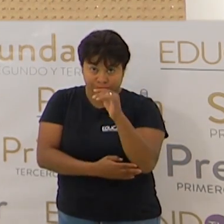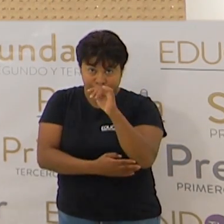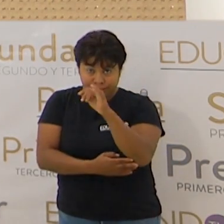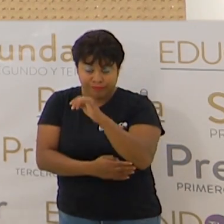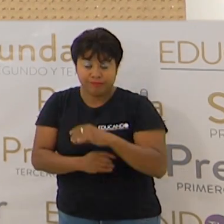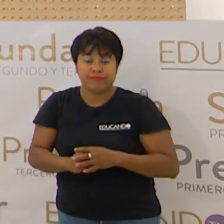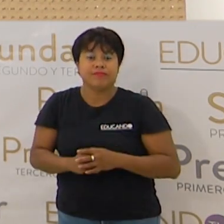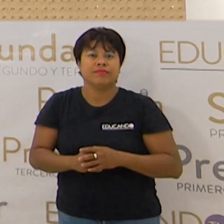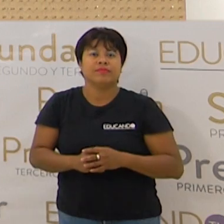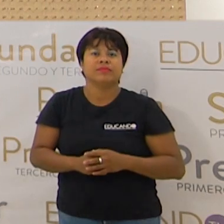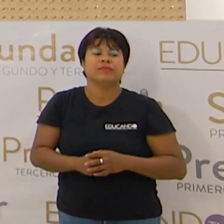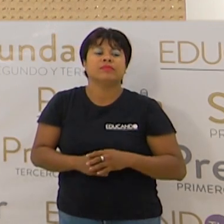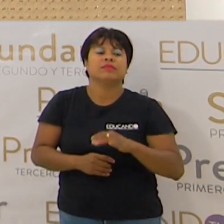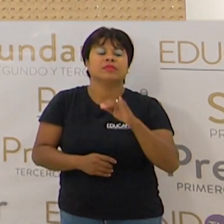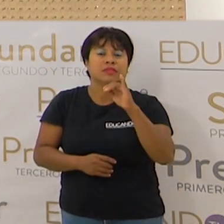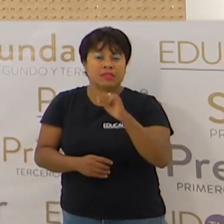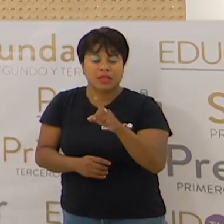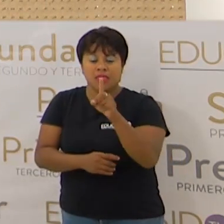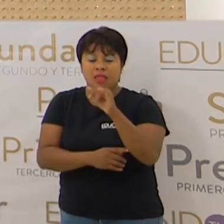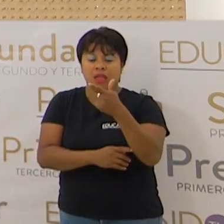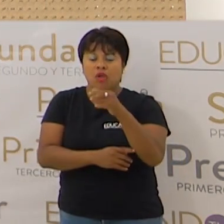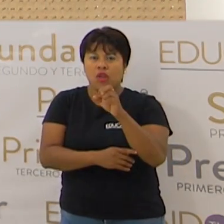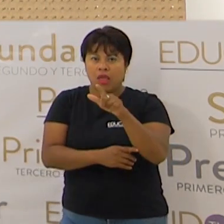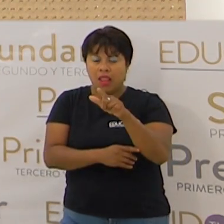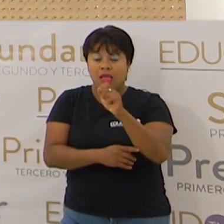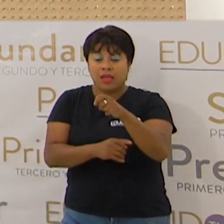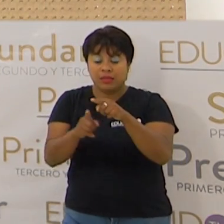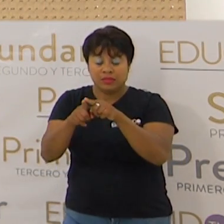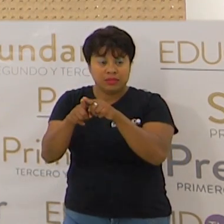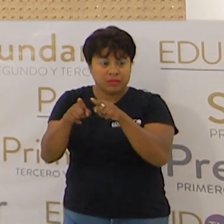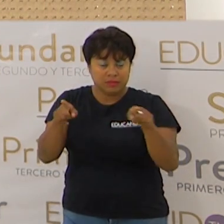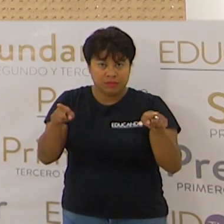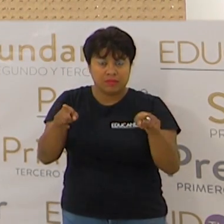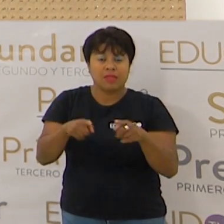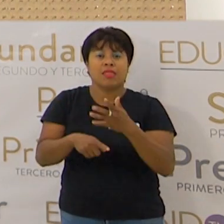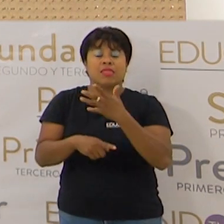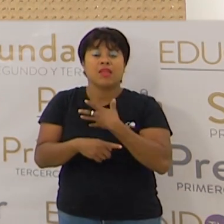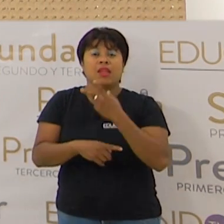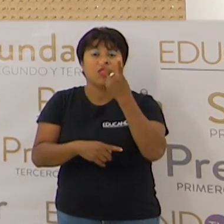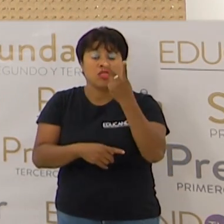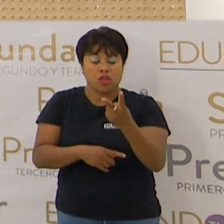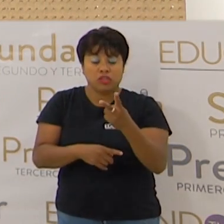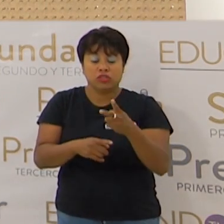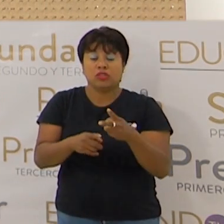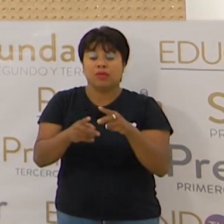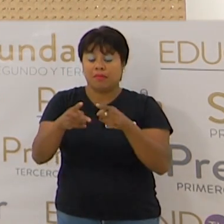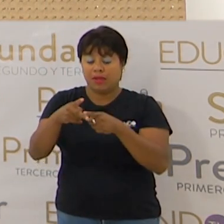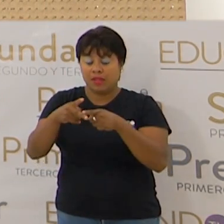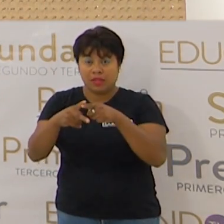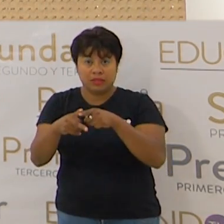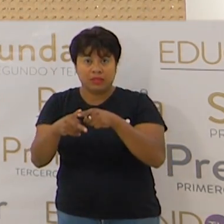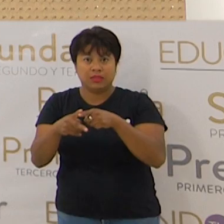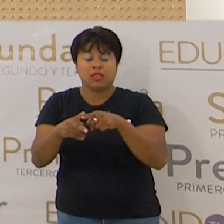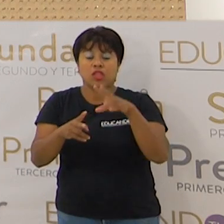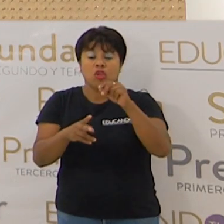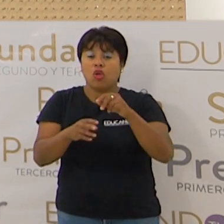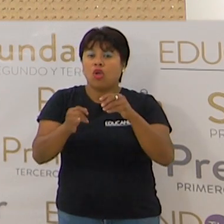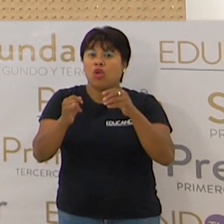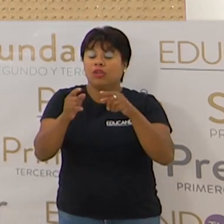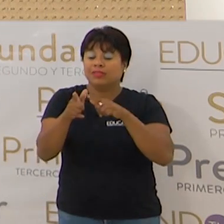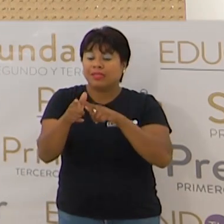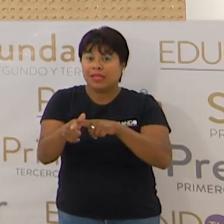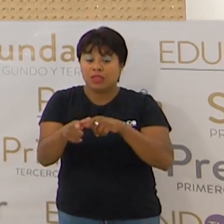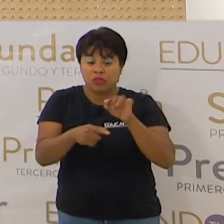¿verdad? Si la diagonal es un segmento que une a dos vértices no consecutivos, es